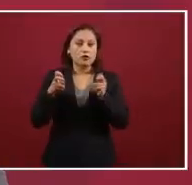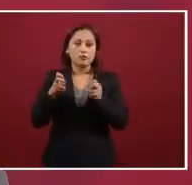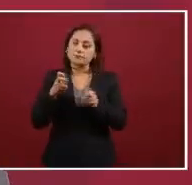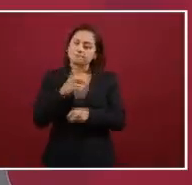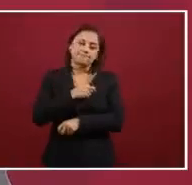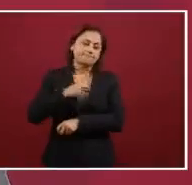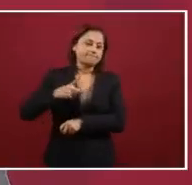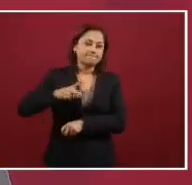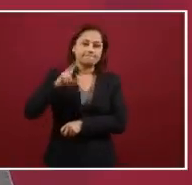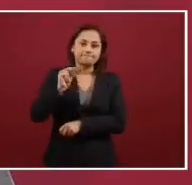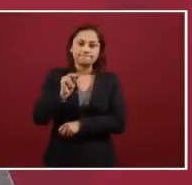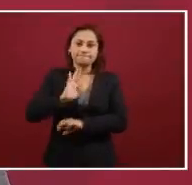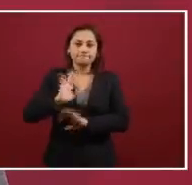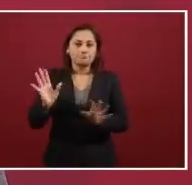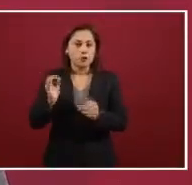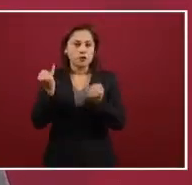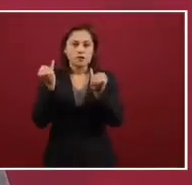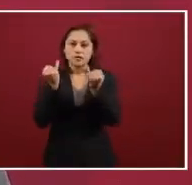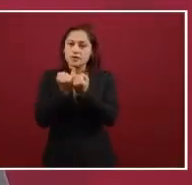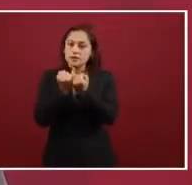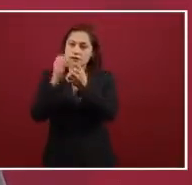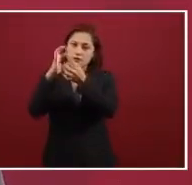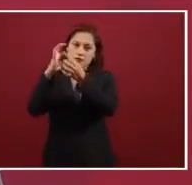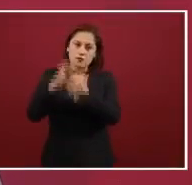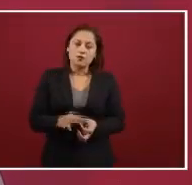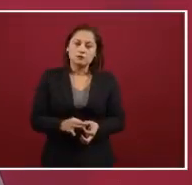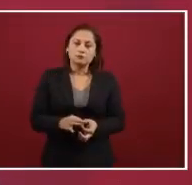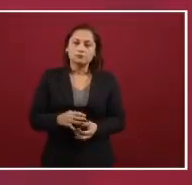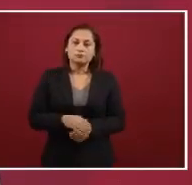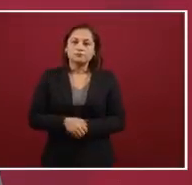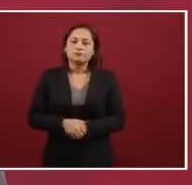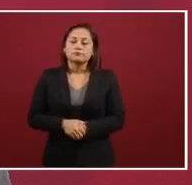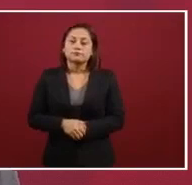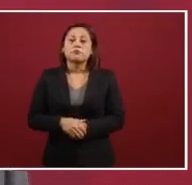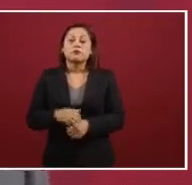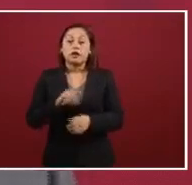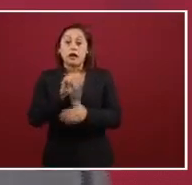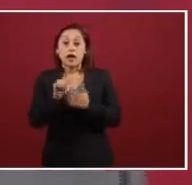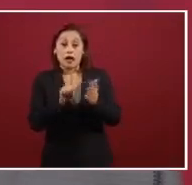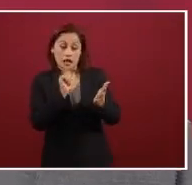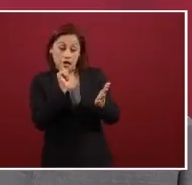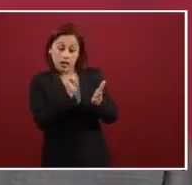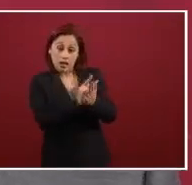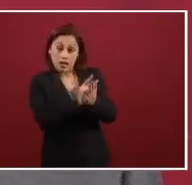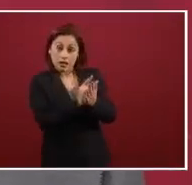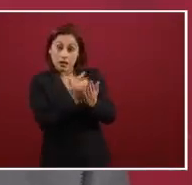Entonces, las leyes que sean necesarias. Por eso, si estamos